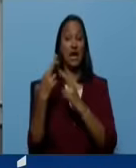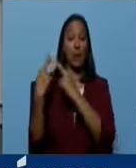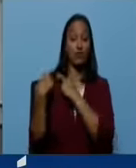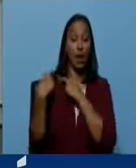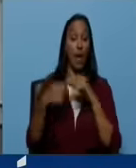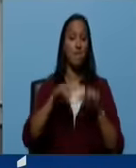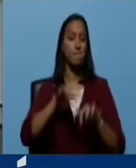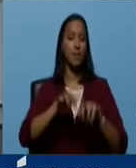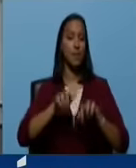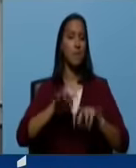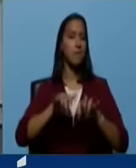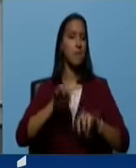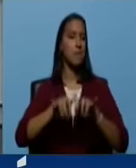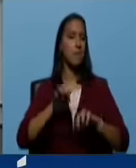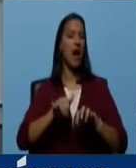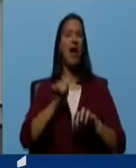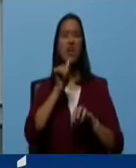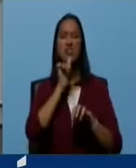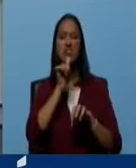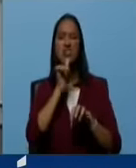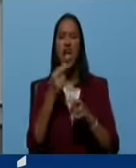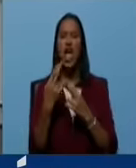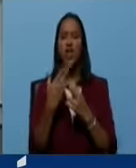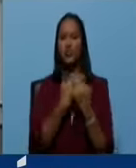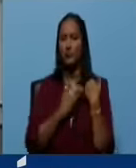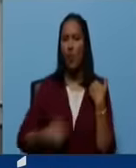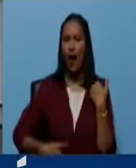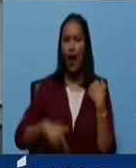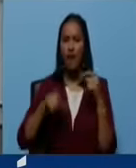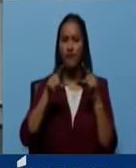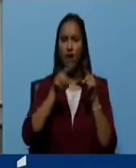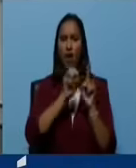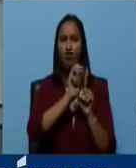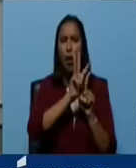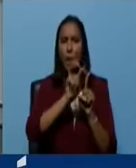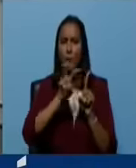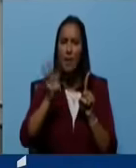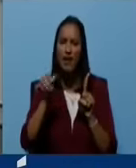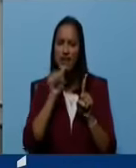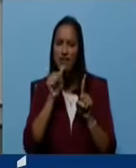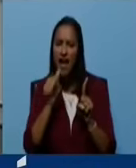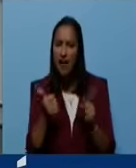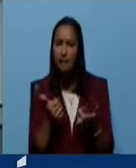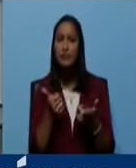usadas para generar zozobra en la población y que las difundieron en su momento.